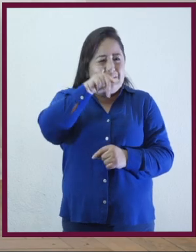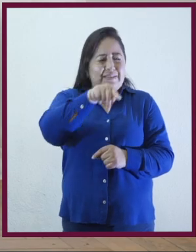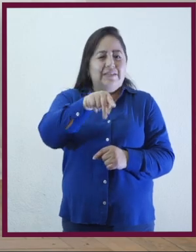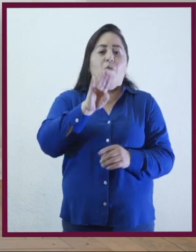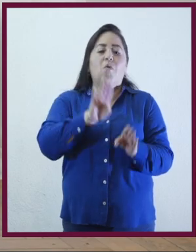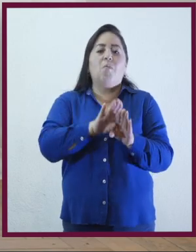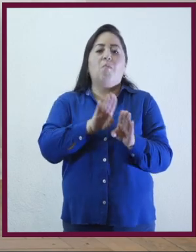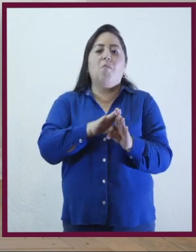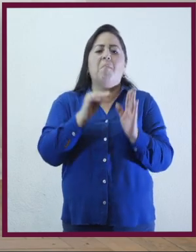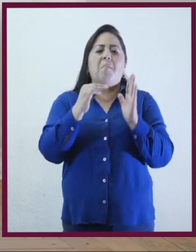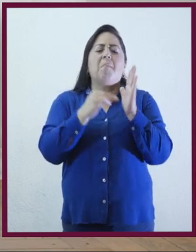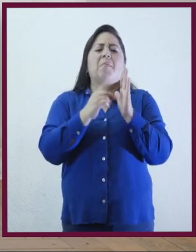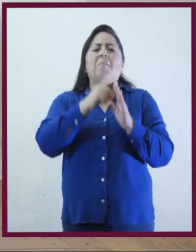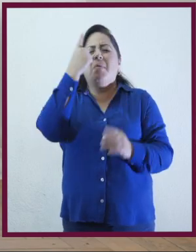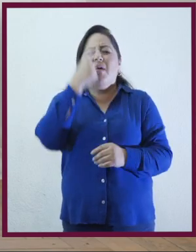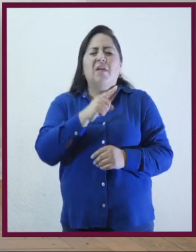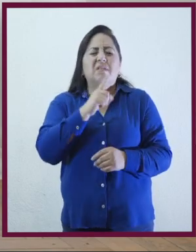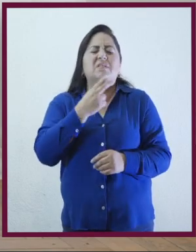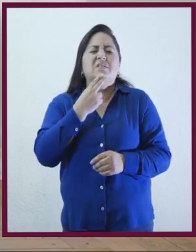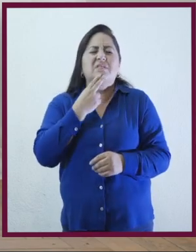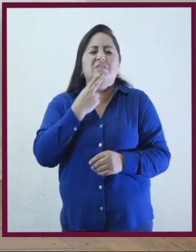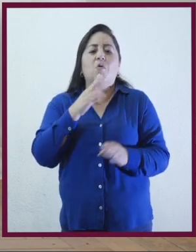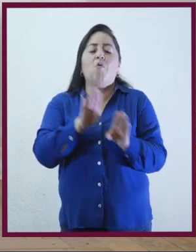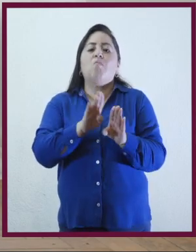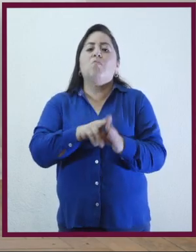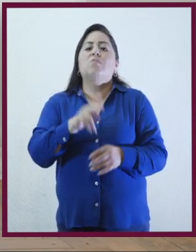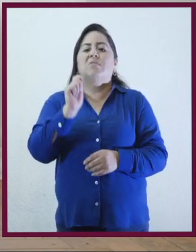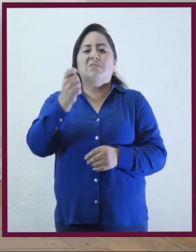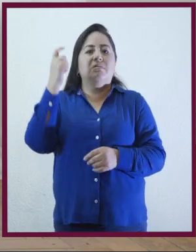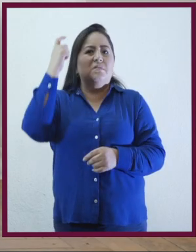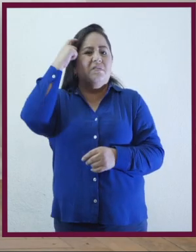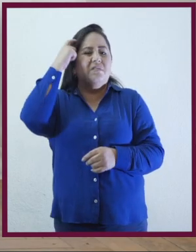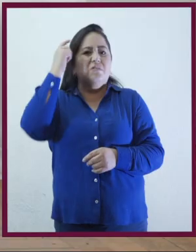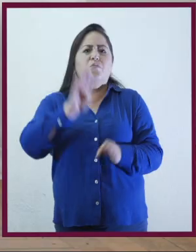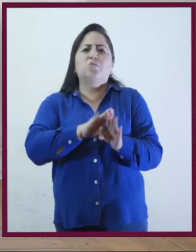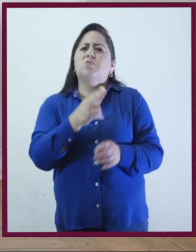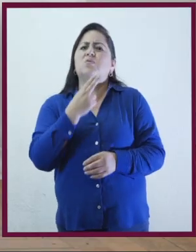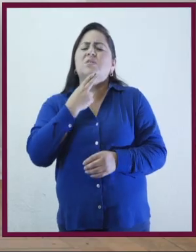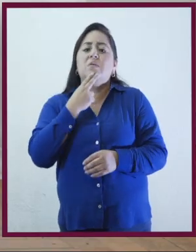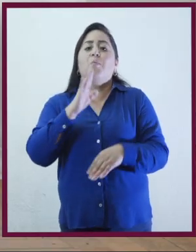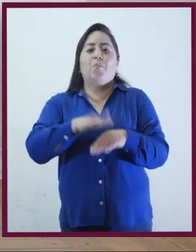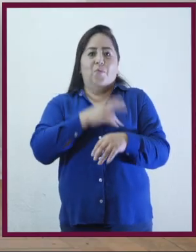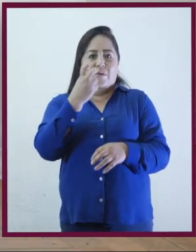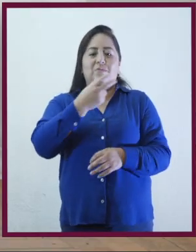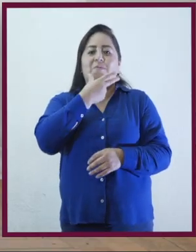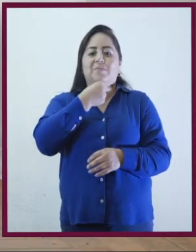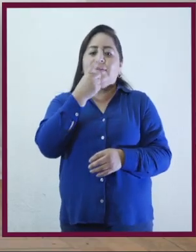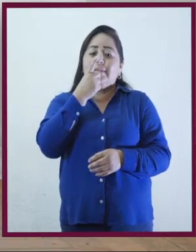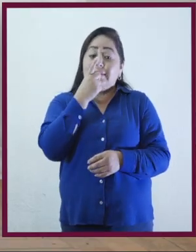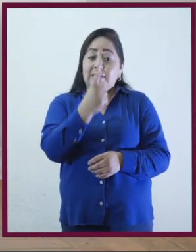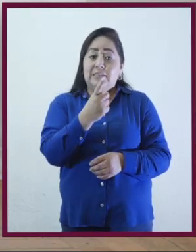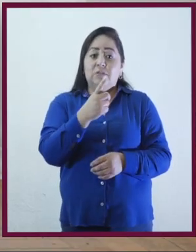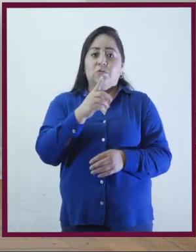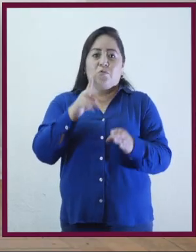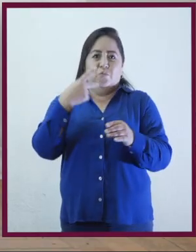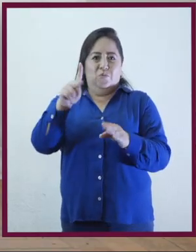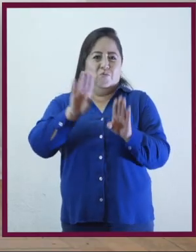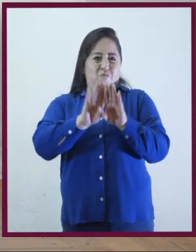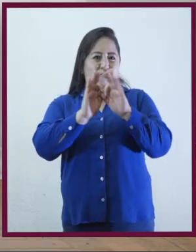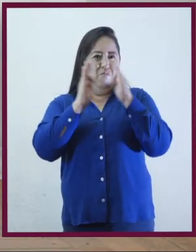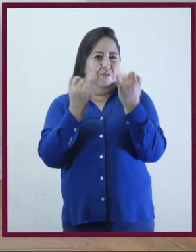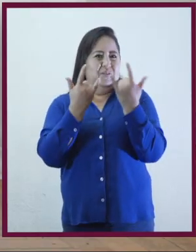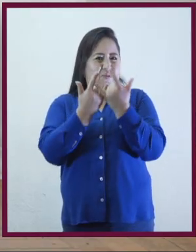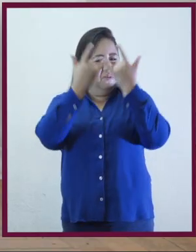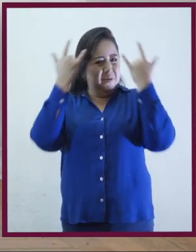al método que sirve para indagar cómo funciona la mente de una persona. Por eso Ginsburg declara que en su formación